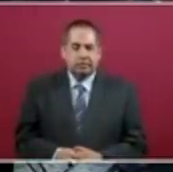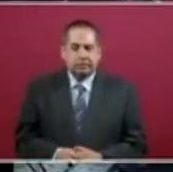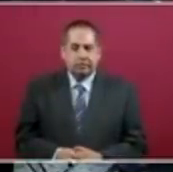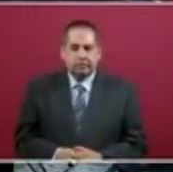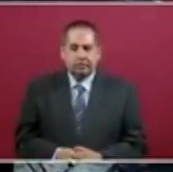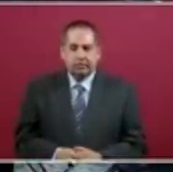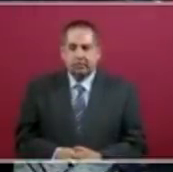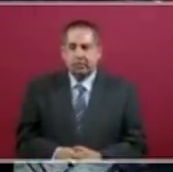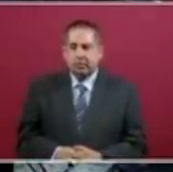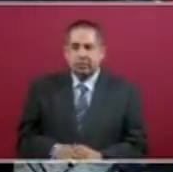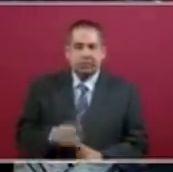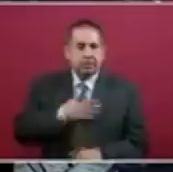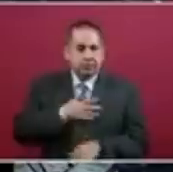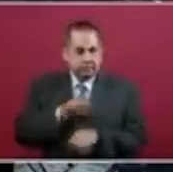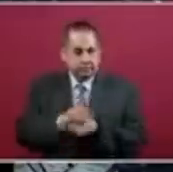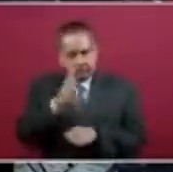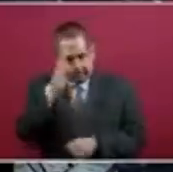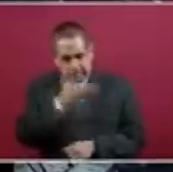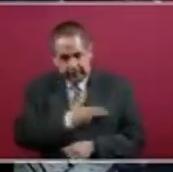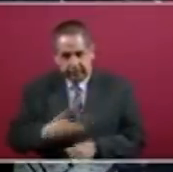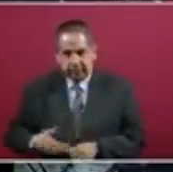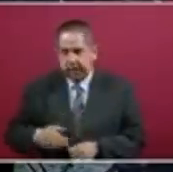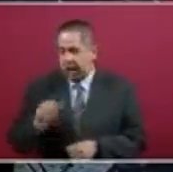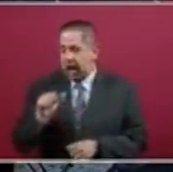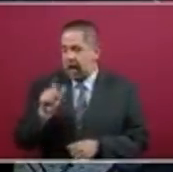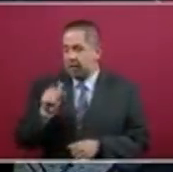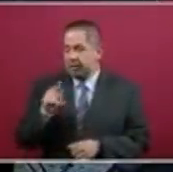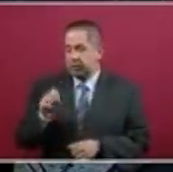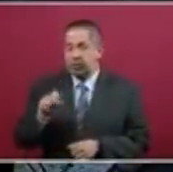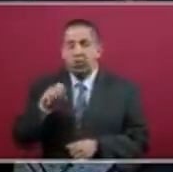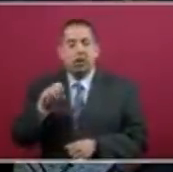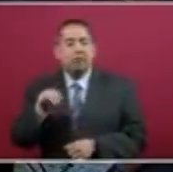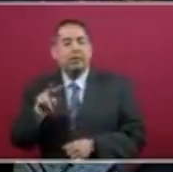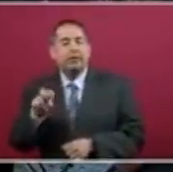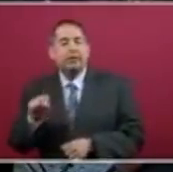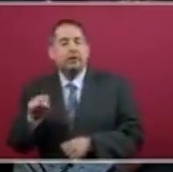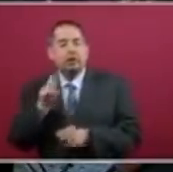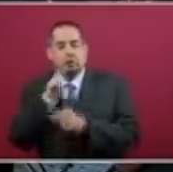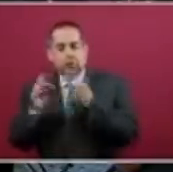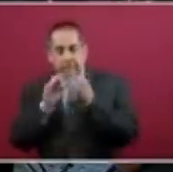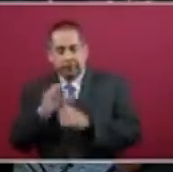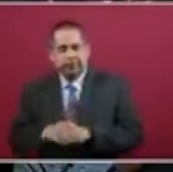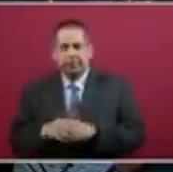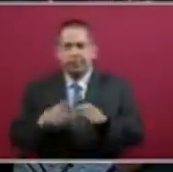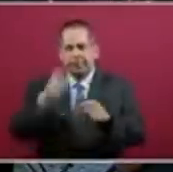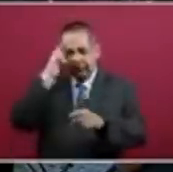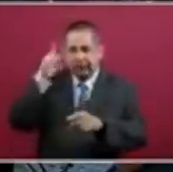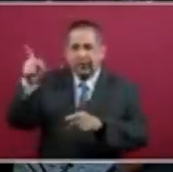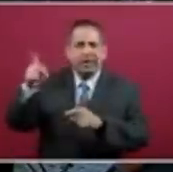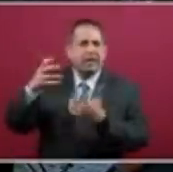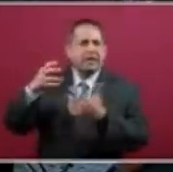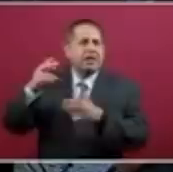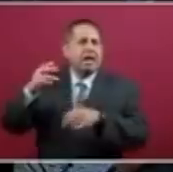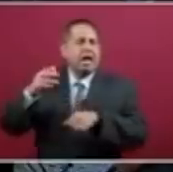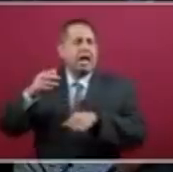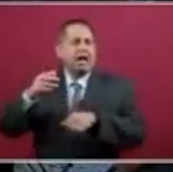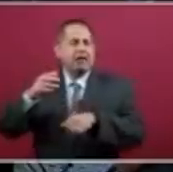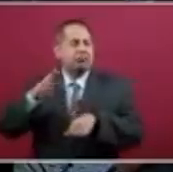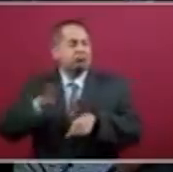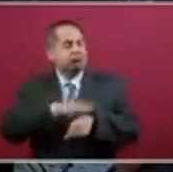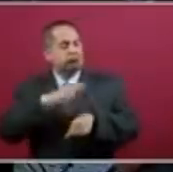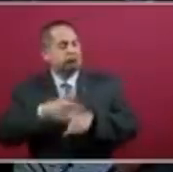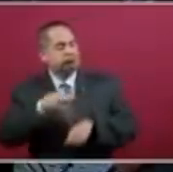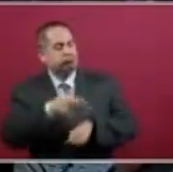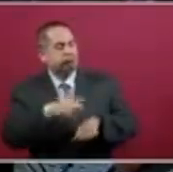Buenos días, señor presidente. Alberto Rodríguez, de CDP Noticias. Sobre esto de Standard & Poor's y que se están cambiando las perspectivas de las